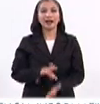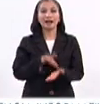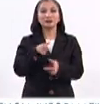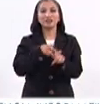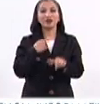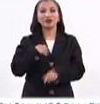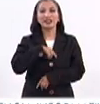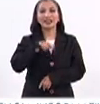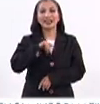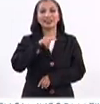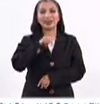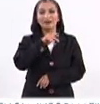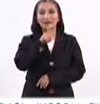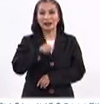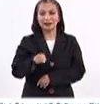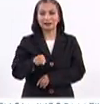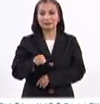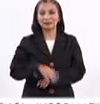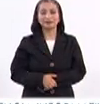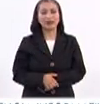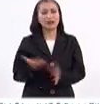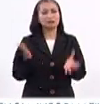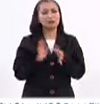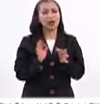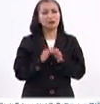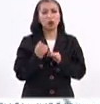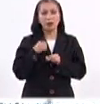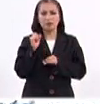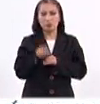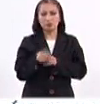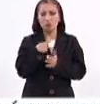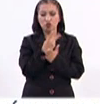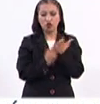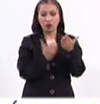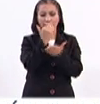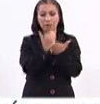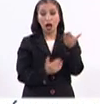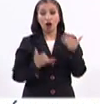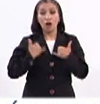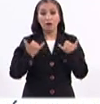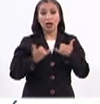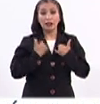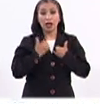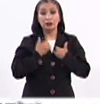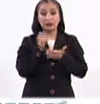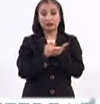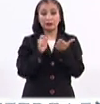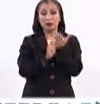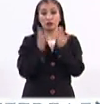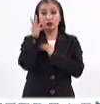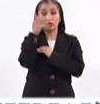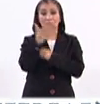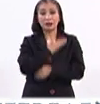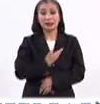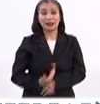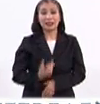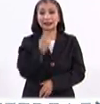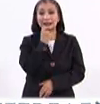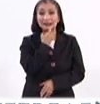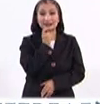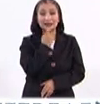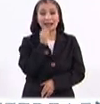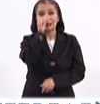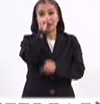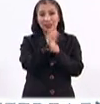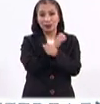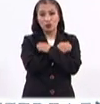Gracias por seguir con nosotros en Interfaz y les contamos que como parte del programa Jóvenes Escribiendo el Futuro, el presidente Andrés Manuel López Obrador